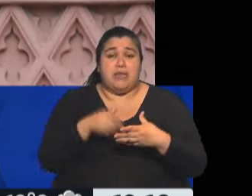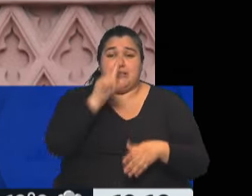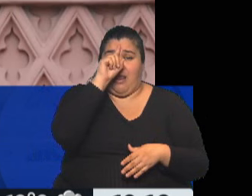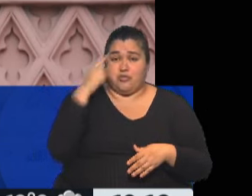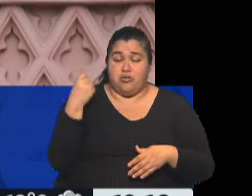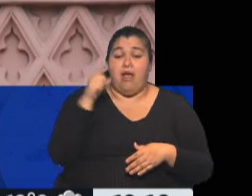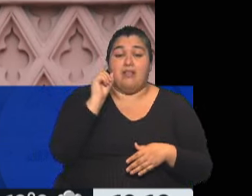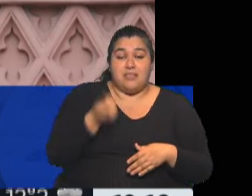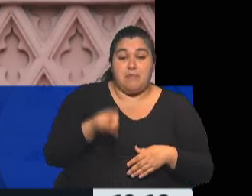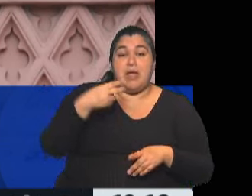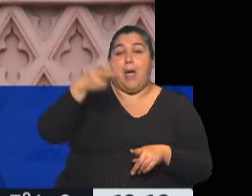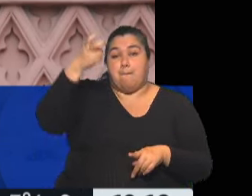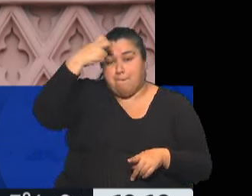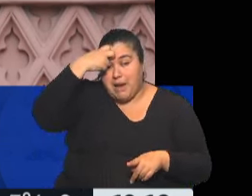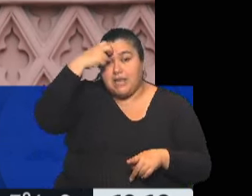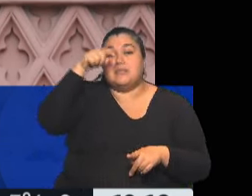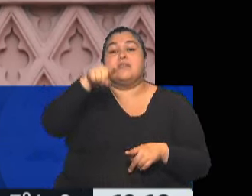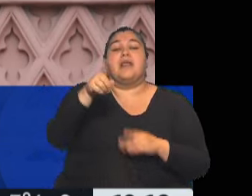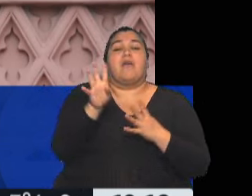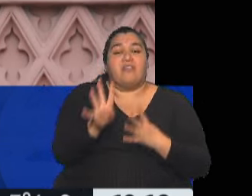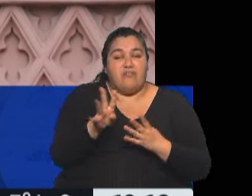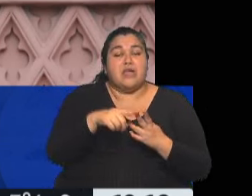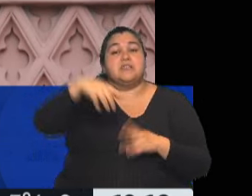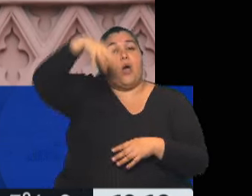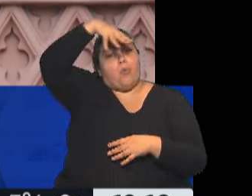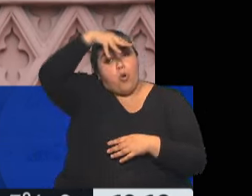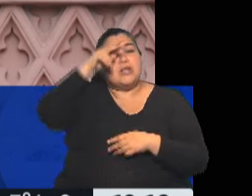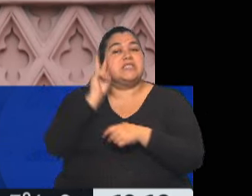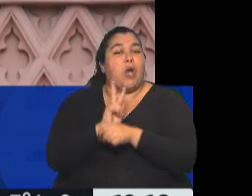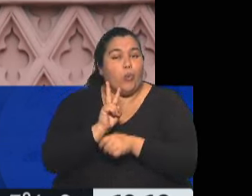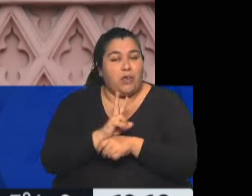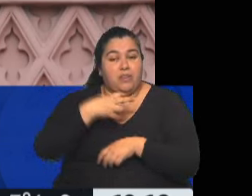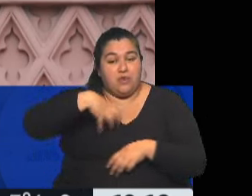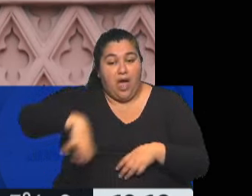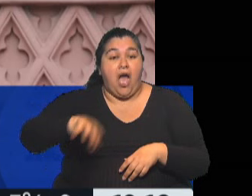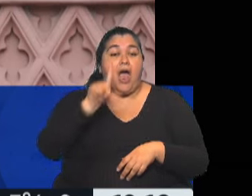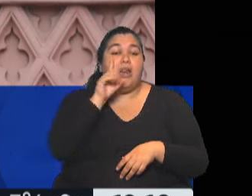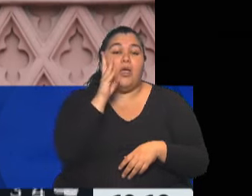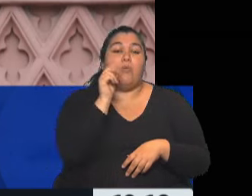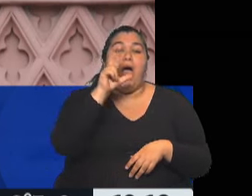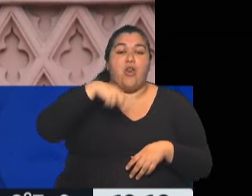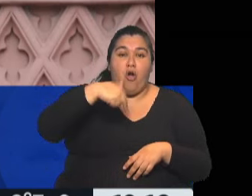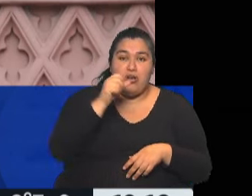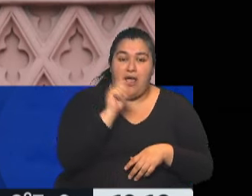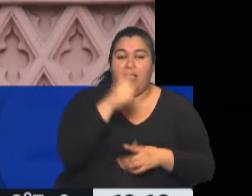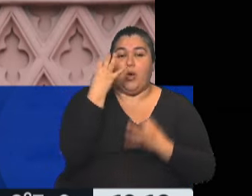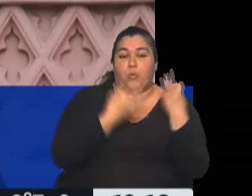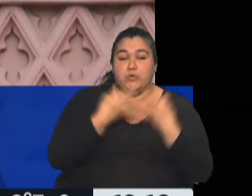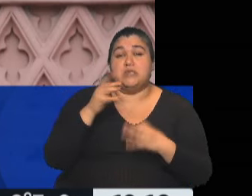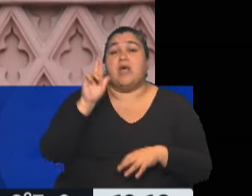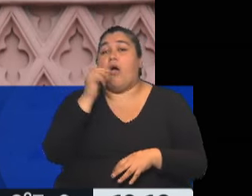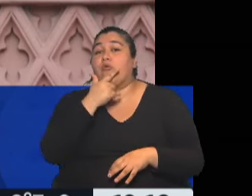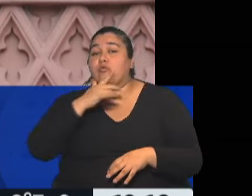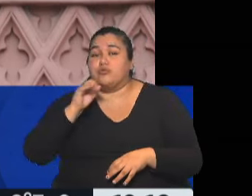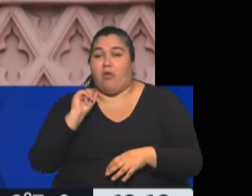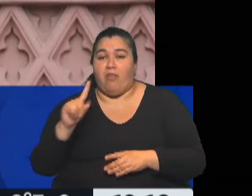entre ellos, bueno, Petri de Defensa, Bullrich de Seguridad, por allí aparece Cuño Libarona, también Russo de Salud, una reunión de